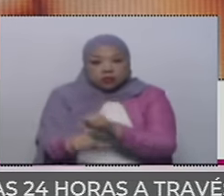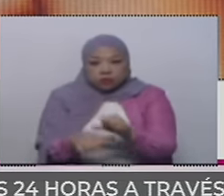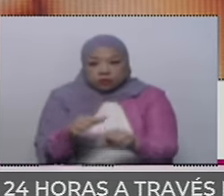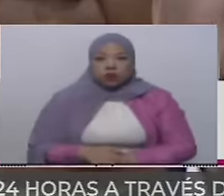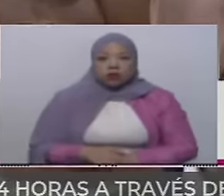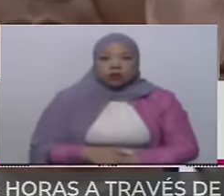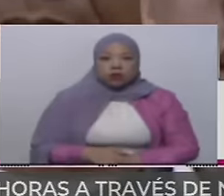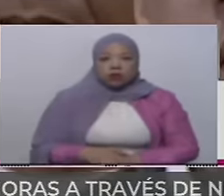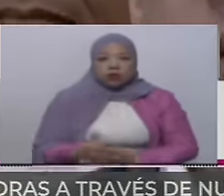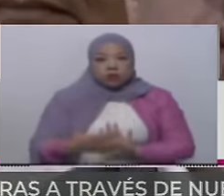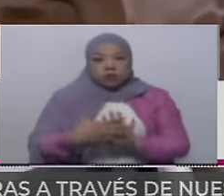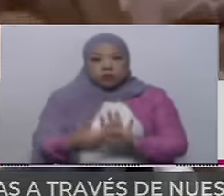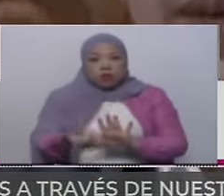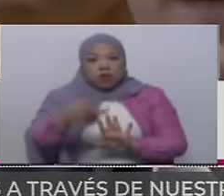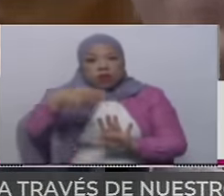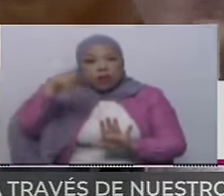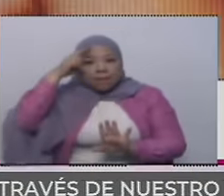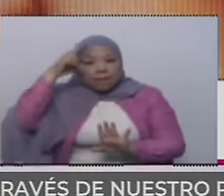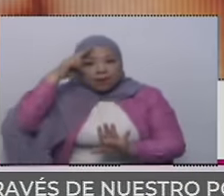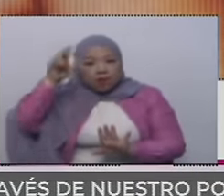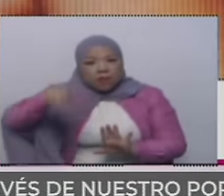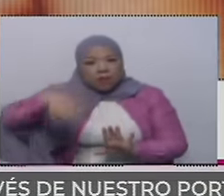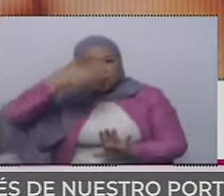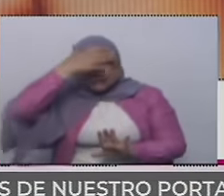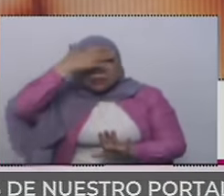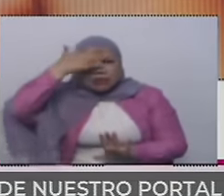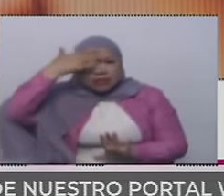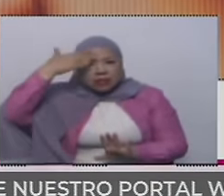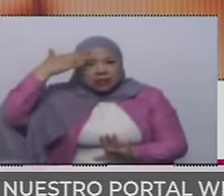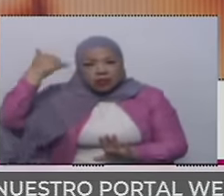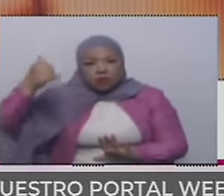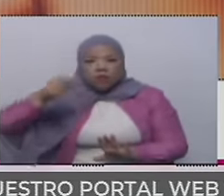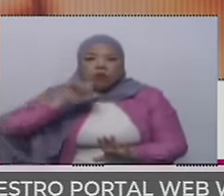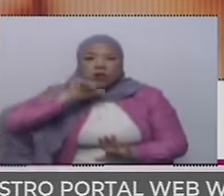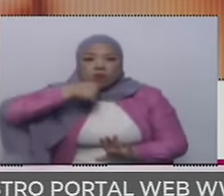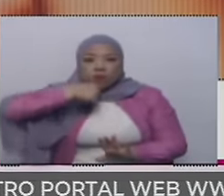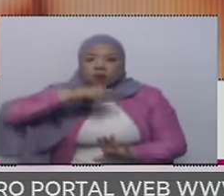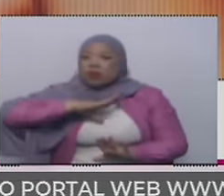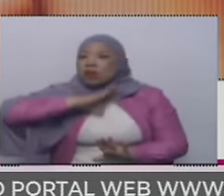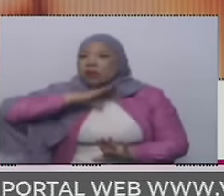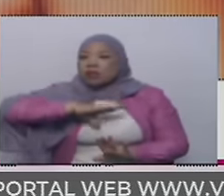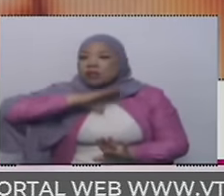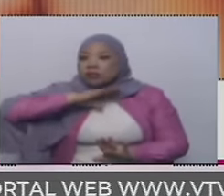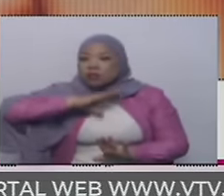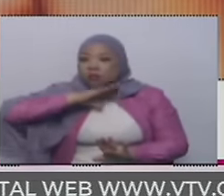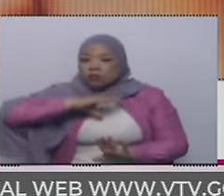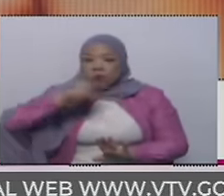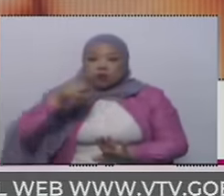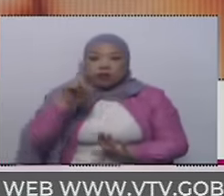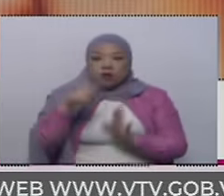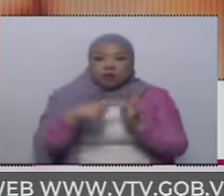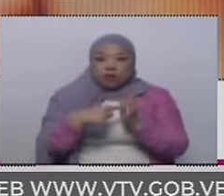siglos. Por ejemplo, el Alzheimer, ¿verdad? Es una enfermedad que desde